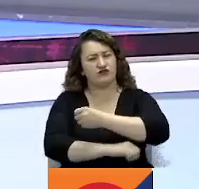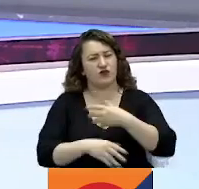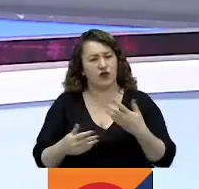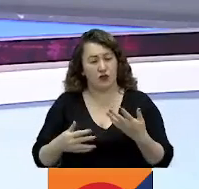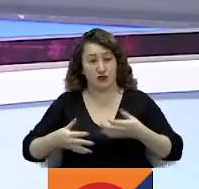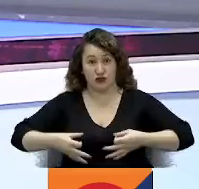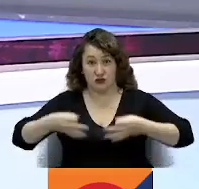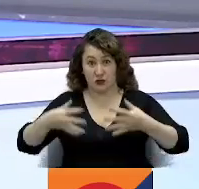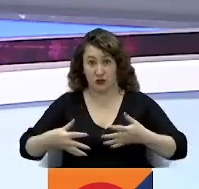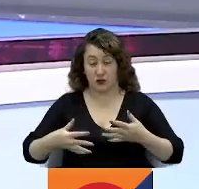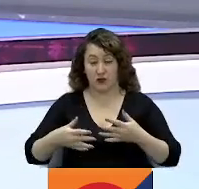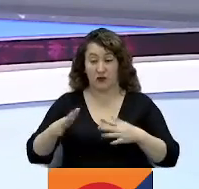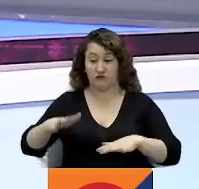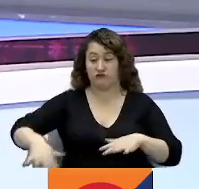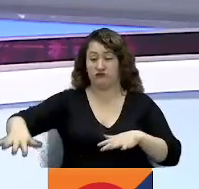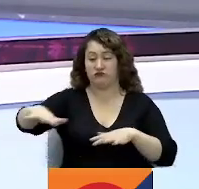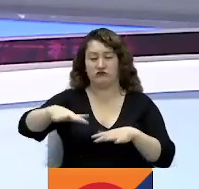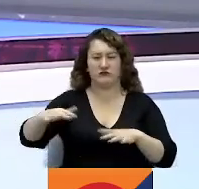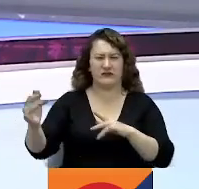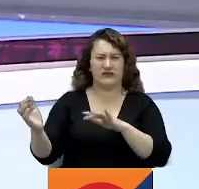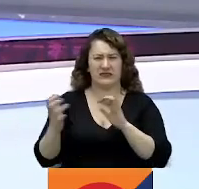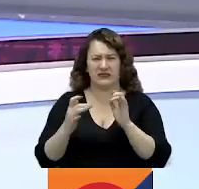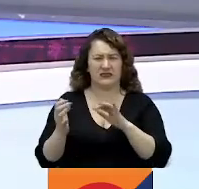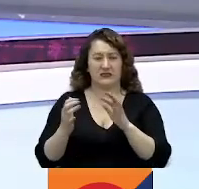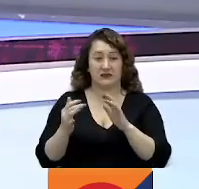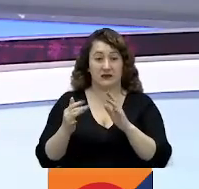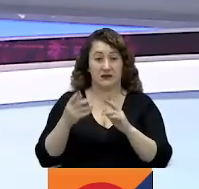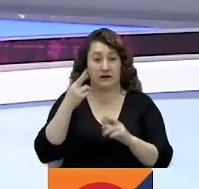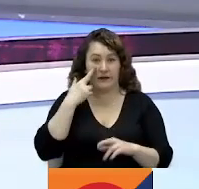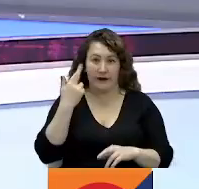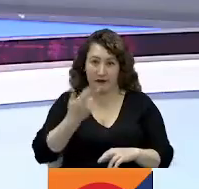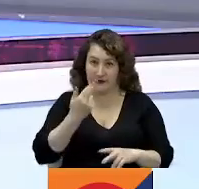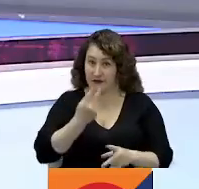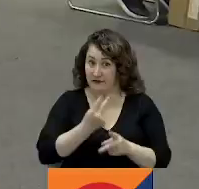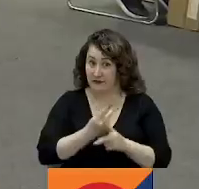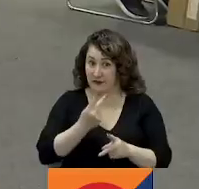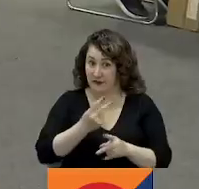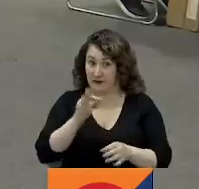en zonas de conflicto y revisar constantemente el mapa de riesgo electoral.